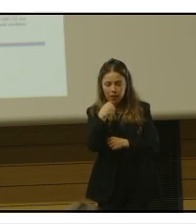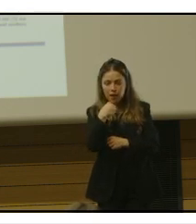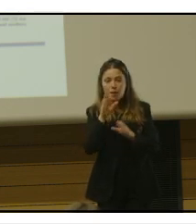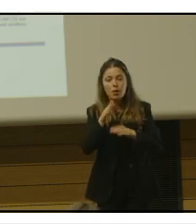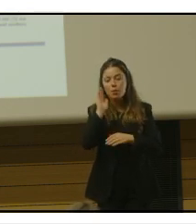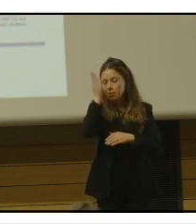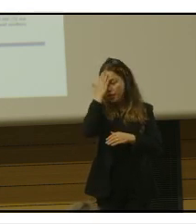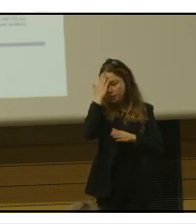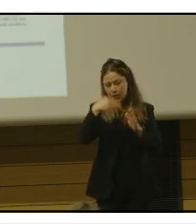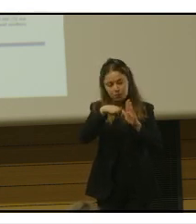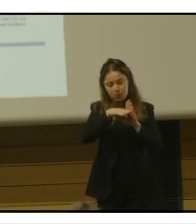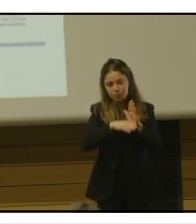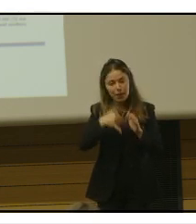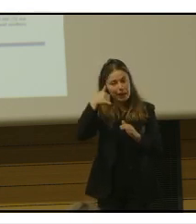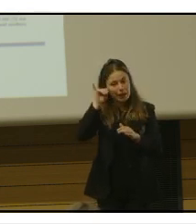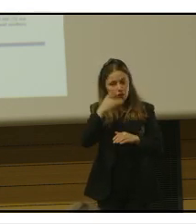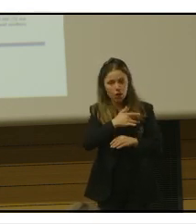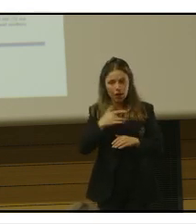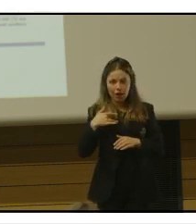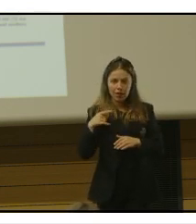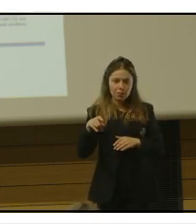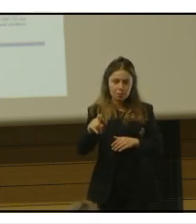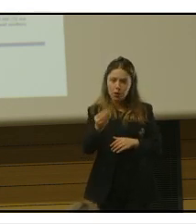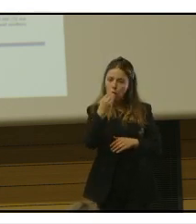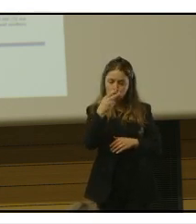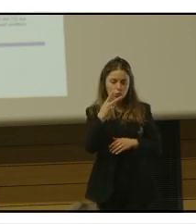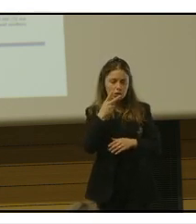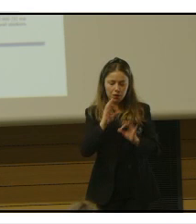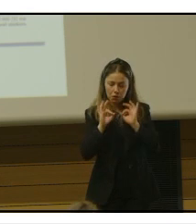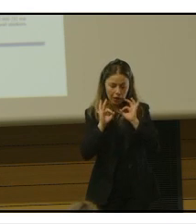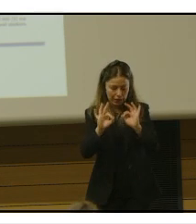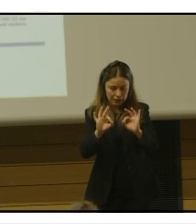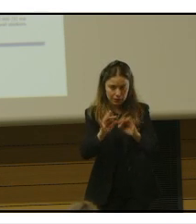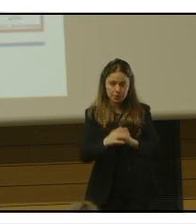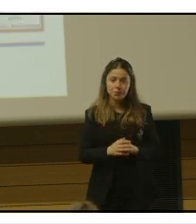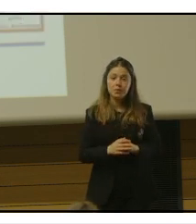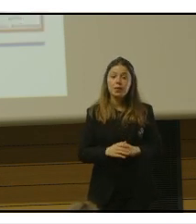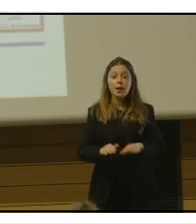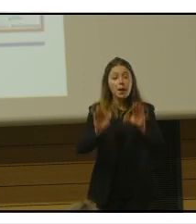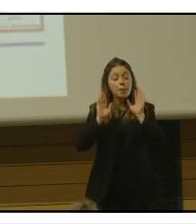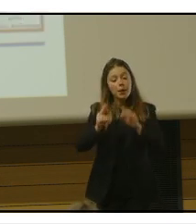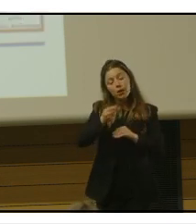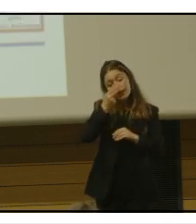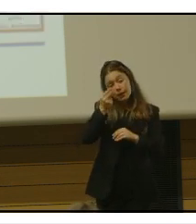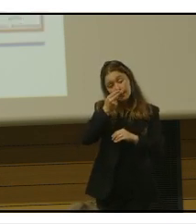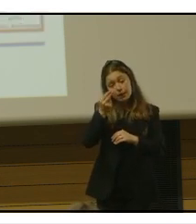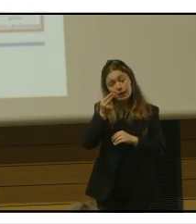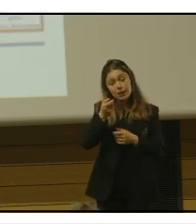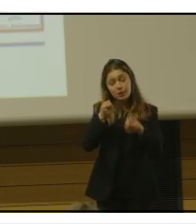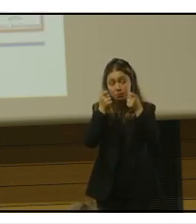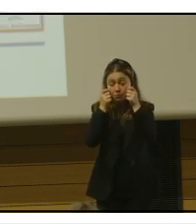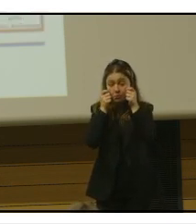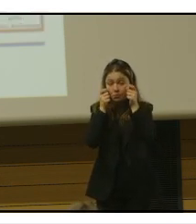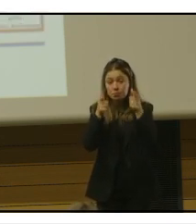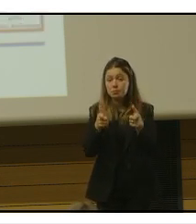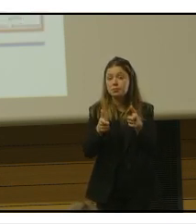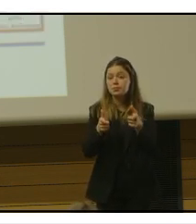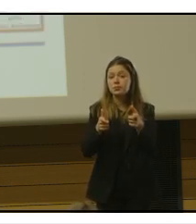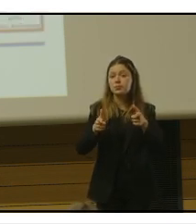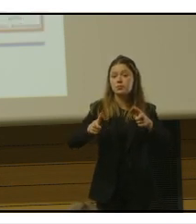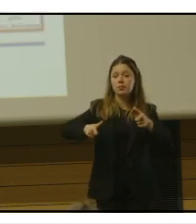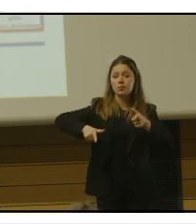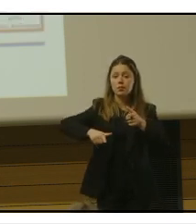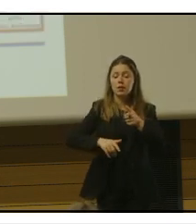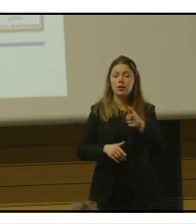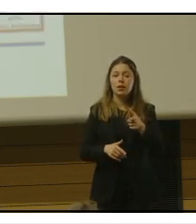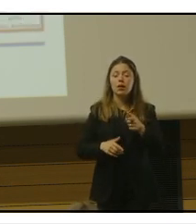principal factor de riesgo, como digo, es el consumo de tabaco. Pero es muy interesante ver que estar